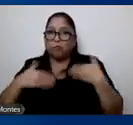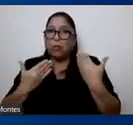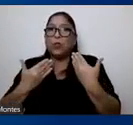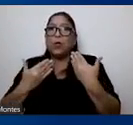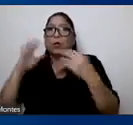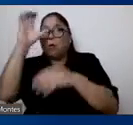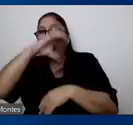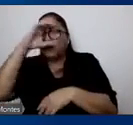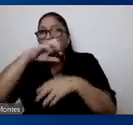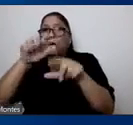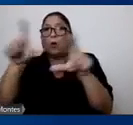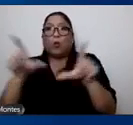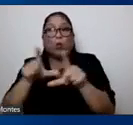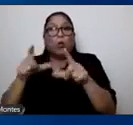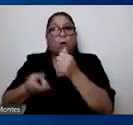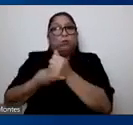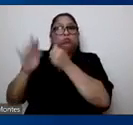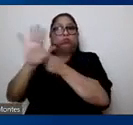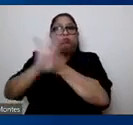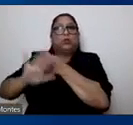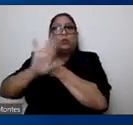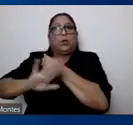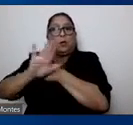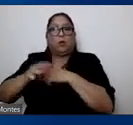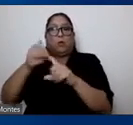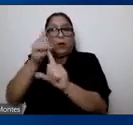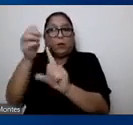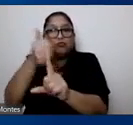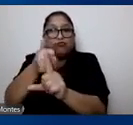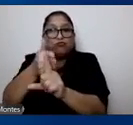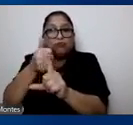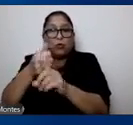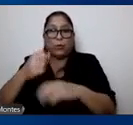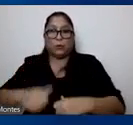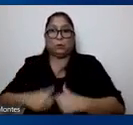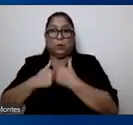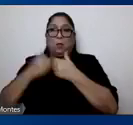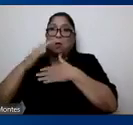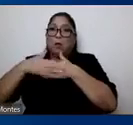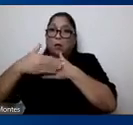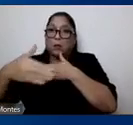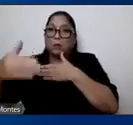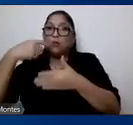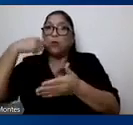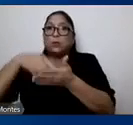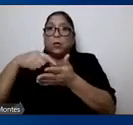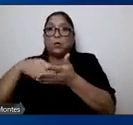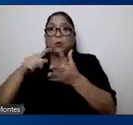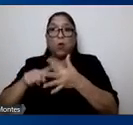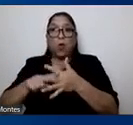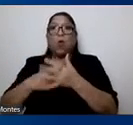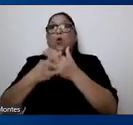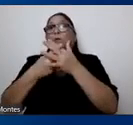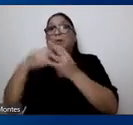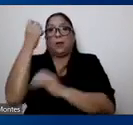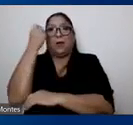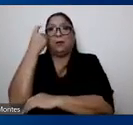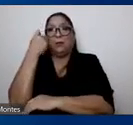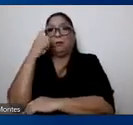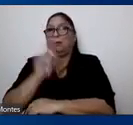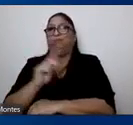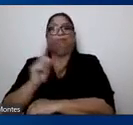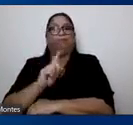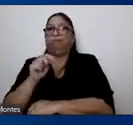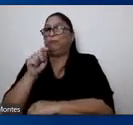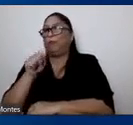lugar más seguro para el desarrollo de sus vidas, que luego de esto vamos a poder entender que no fue